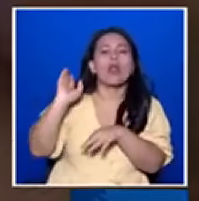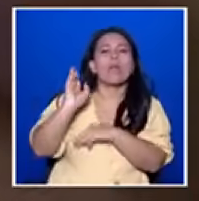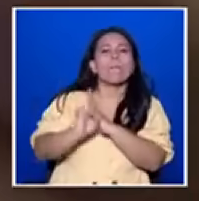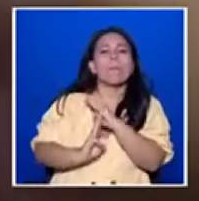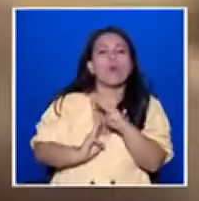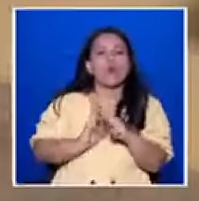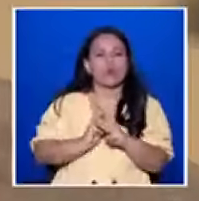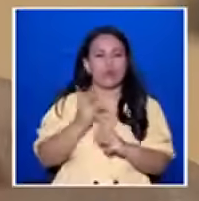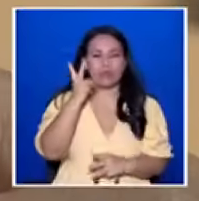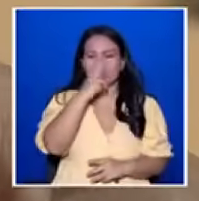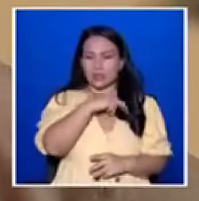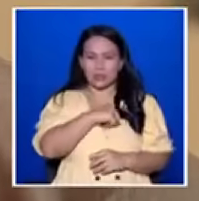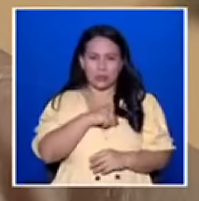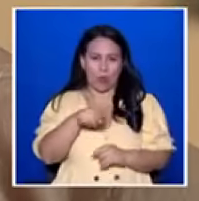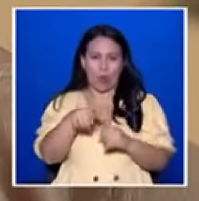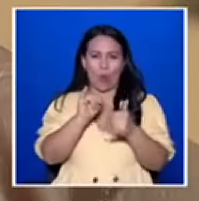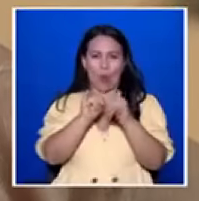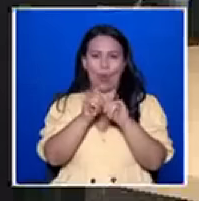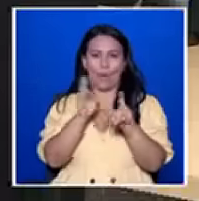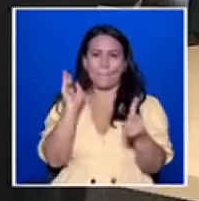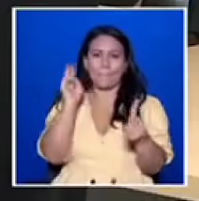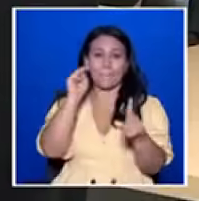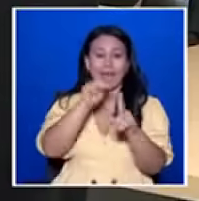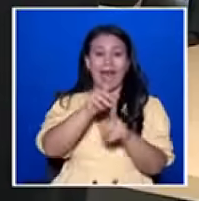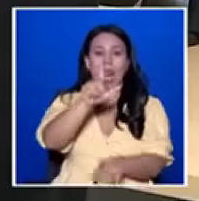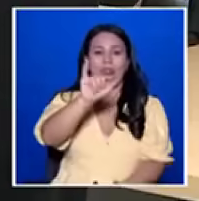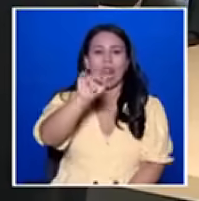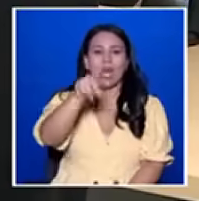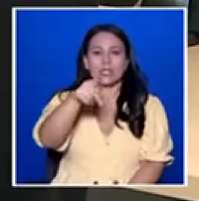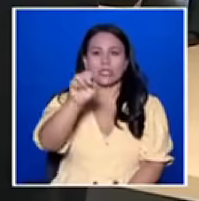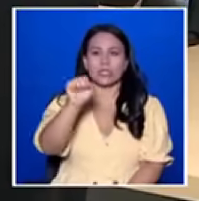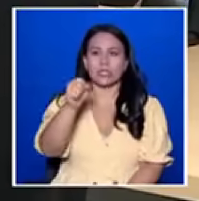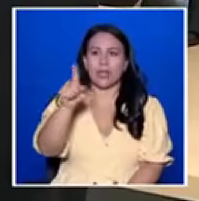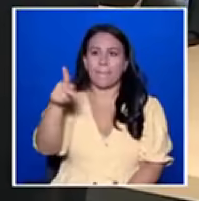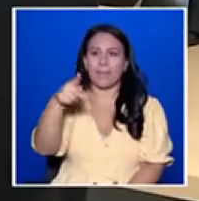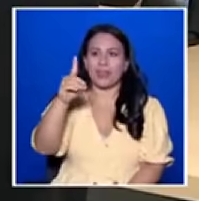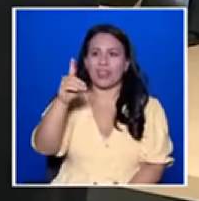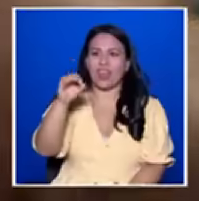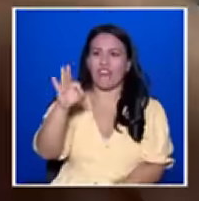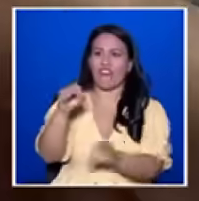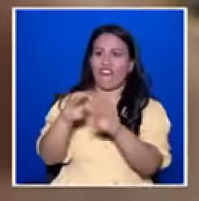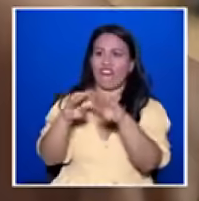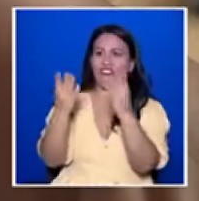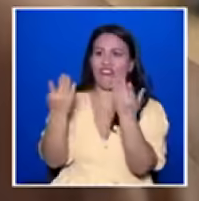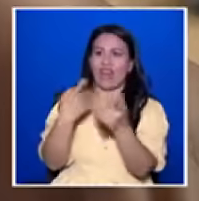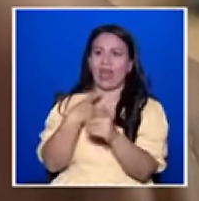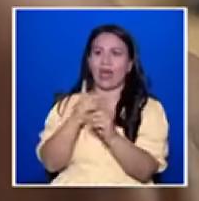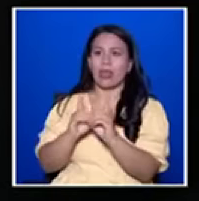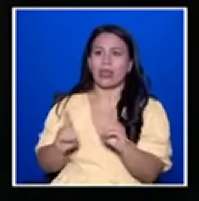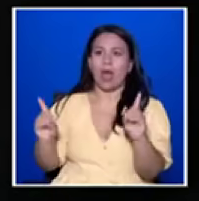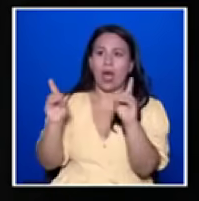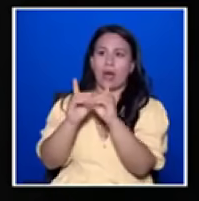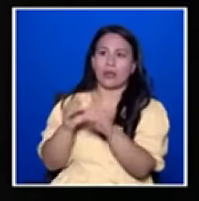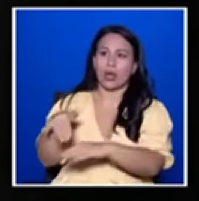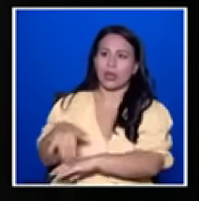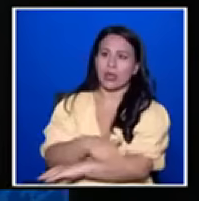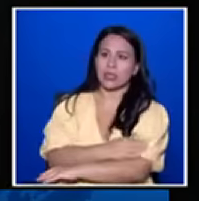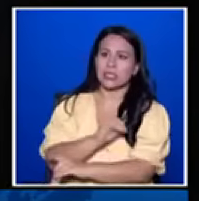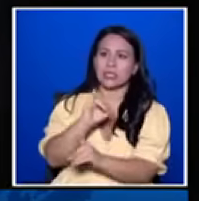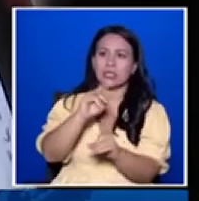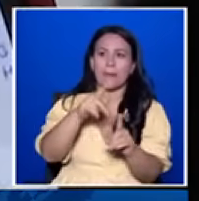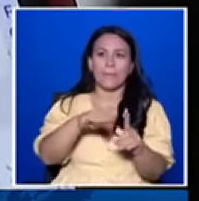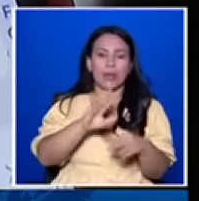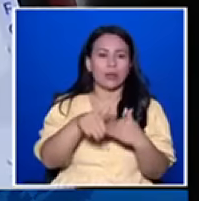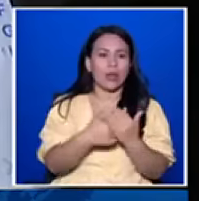otros casos, WhatsApp sirve para enviar links y PDFs que al abrirlos proporcionan datos como locación, dirección IP y